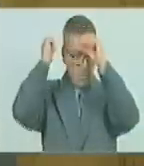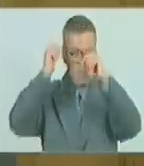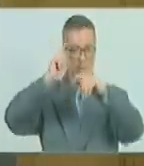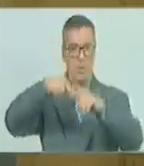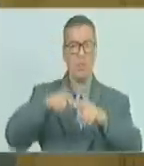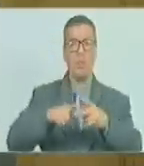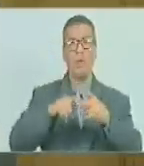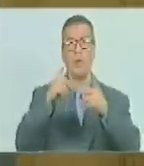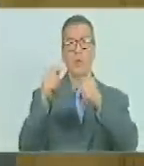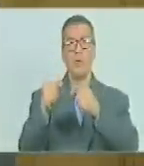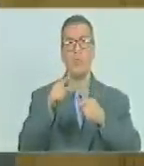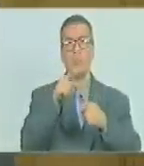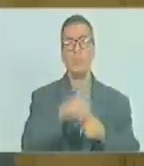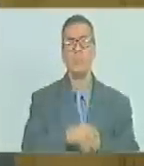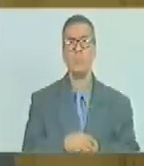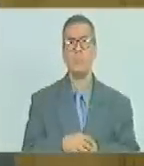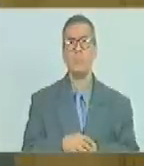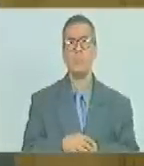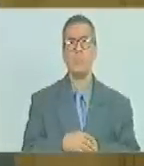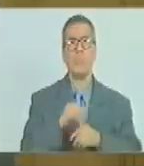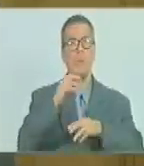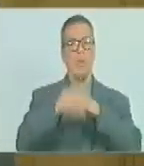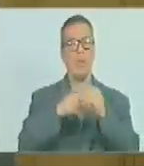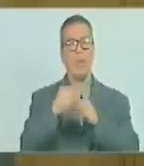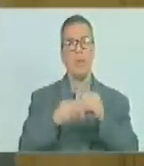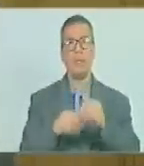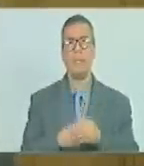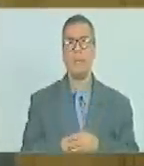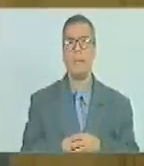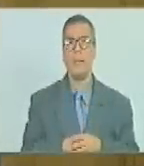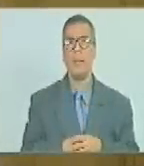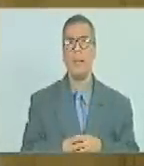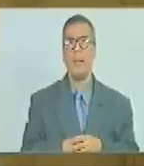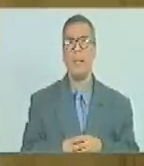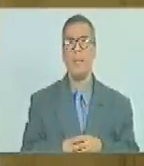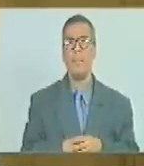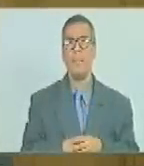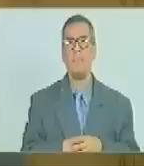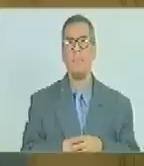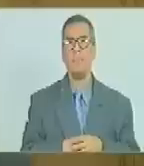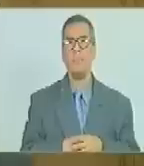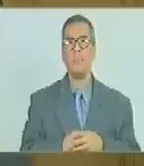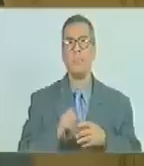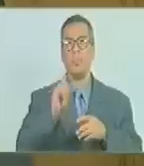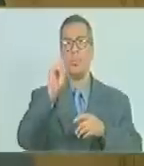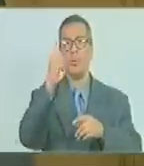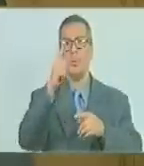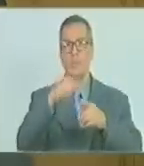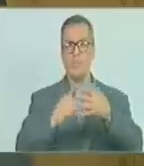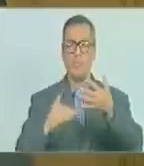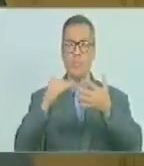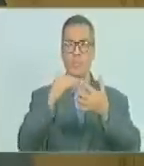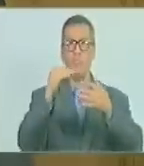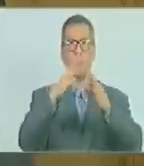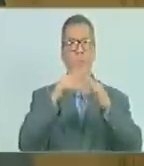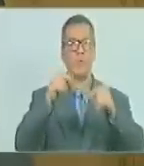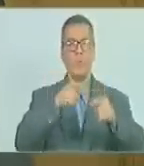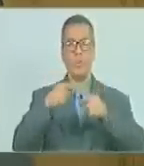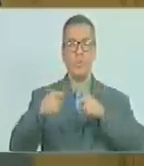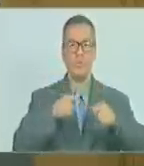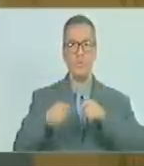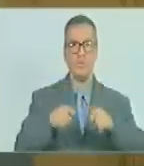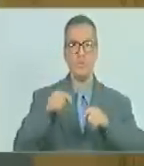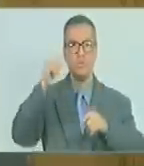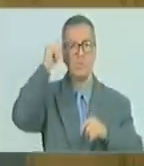económico, y se coloca como en la primera fila de todo este movimiento